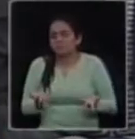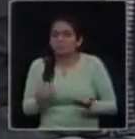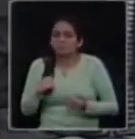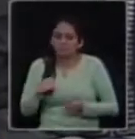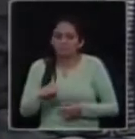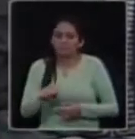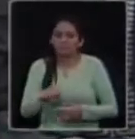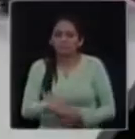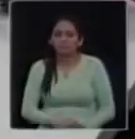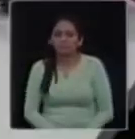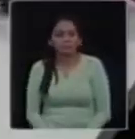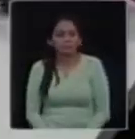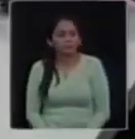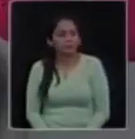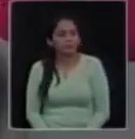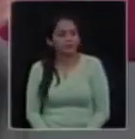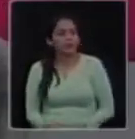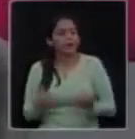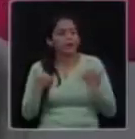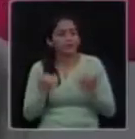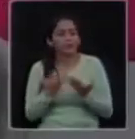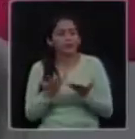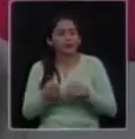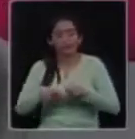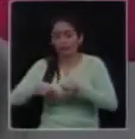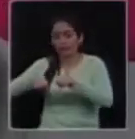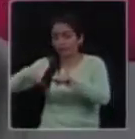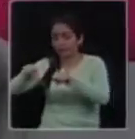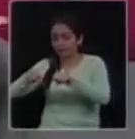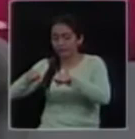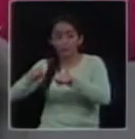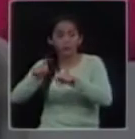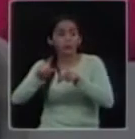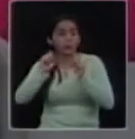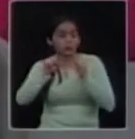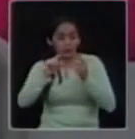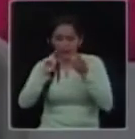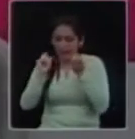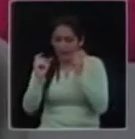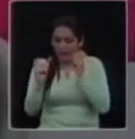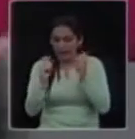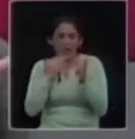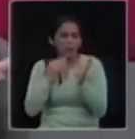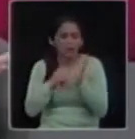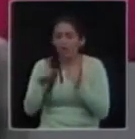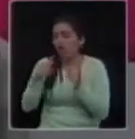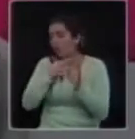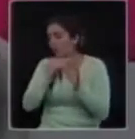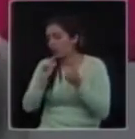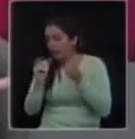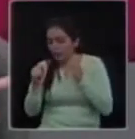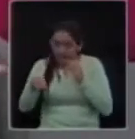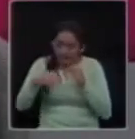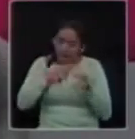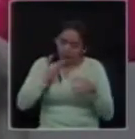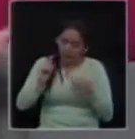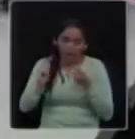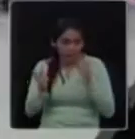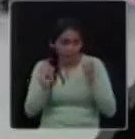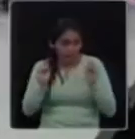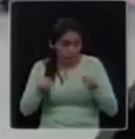¿Y ustedes pueden transformar las motos dependiendo del gusto del cliente? Lo que ellos les pidan, ustedes pueden hacer. Pero ¿cuál es este proceso